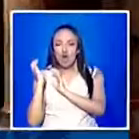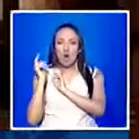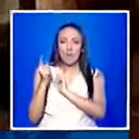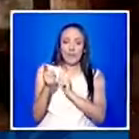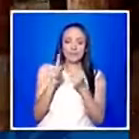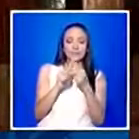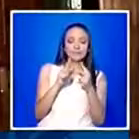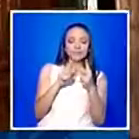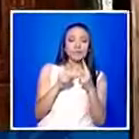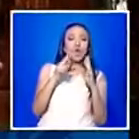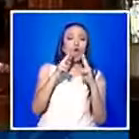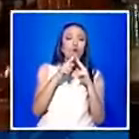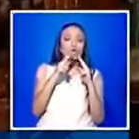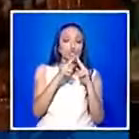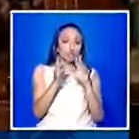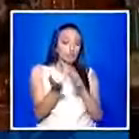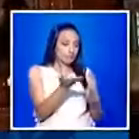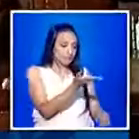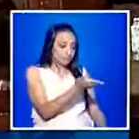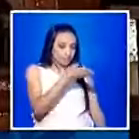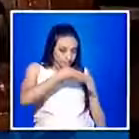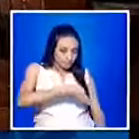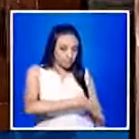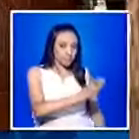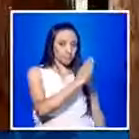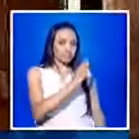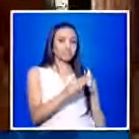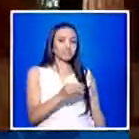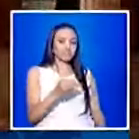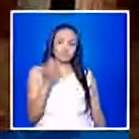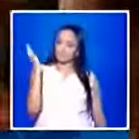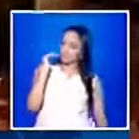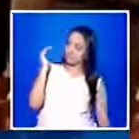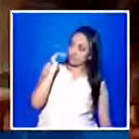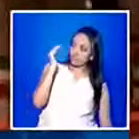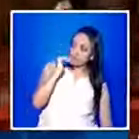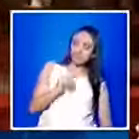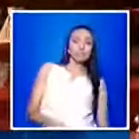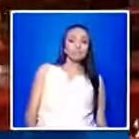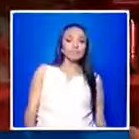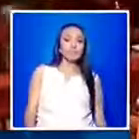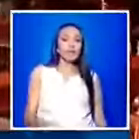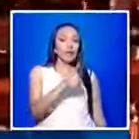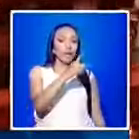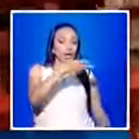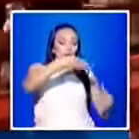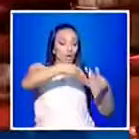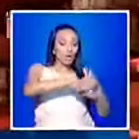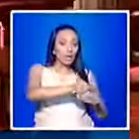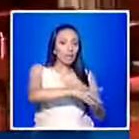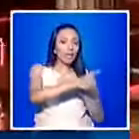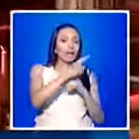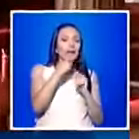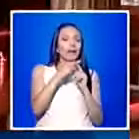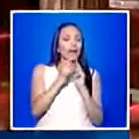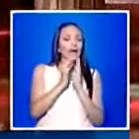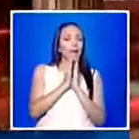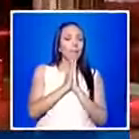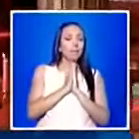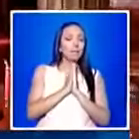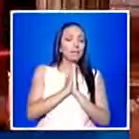capilla del Rosario que la tengo aquí a mi izquierda. ¿Qué te parece si vamos a conocer, Antonio, acompáñame por favor para conocer la capilla del Rosario, un lugar